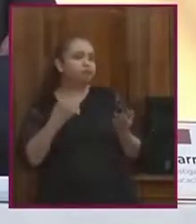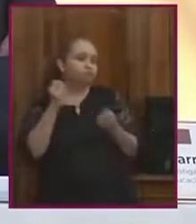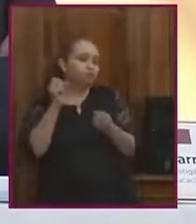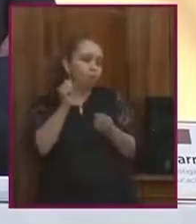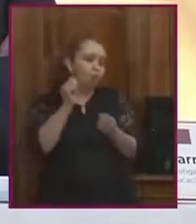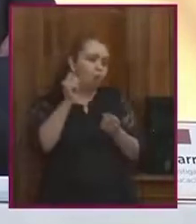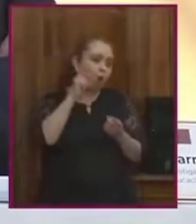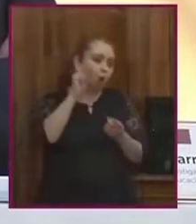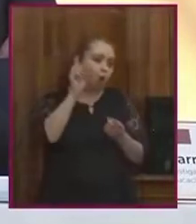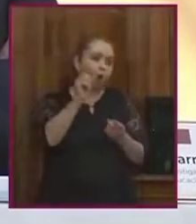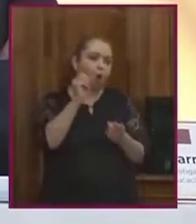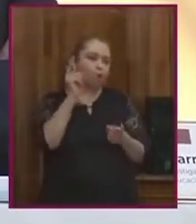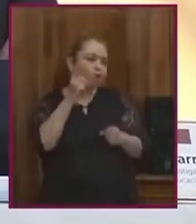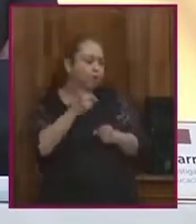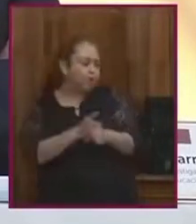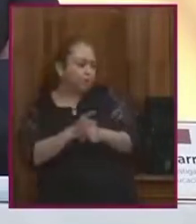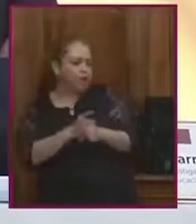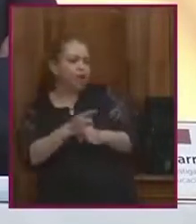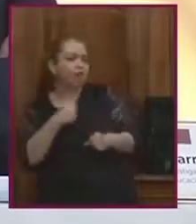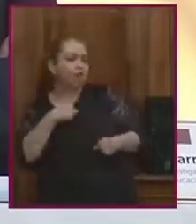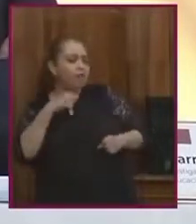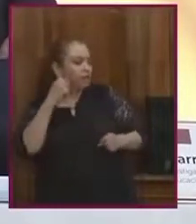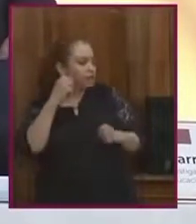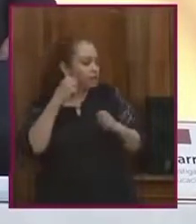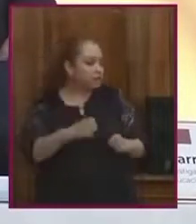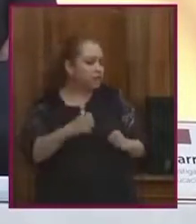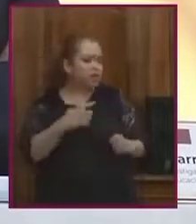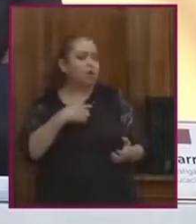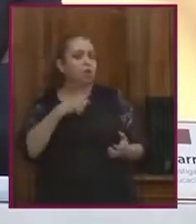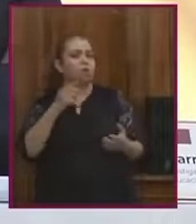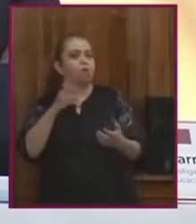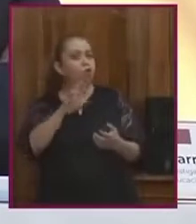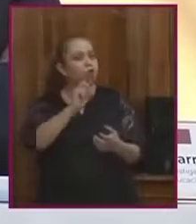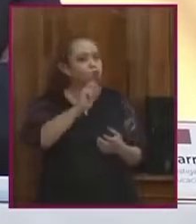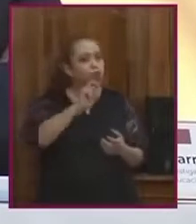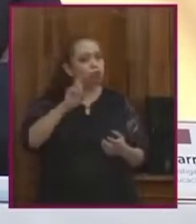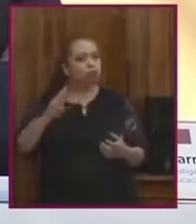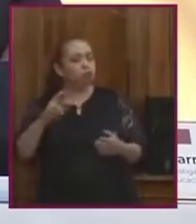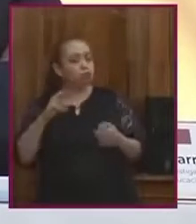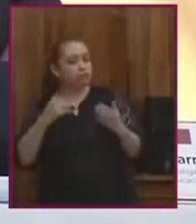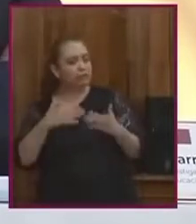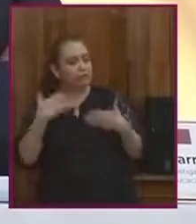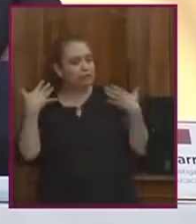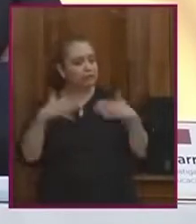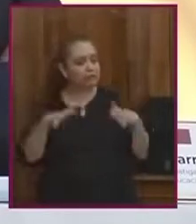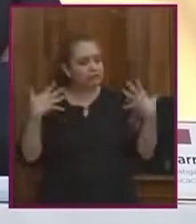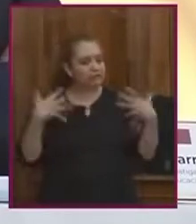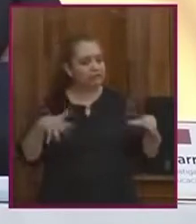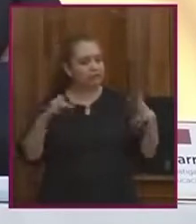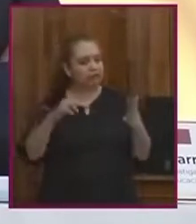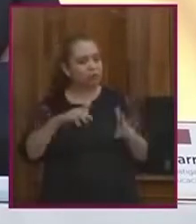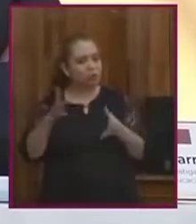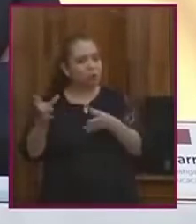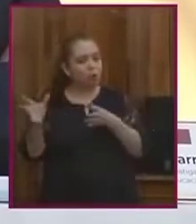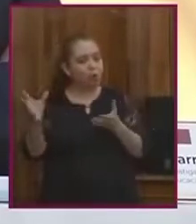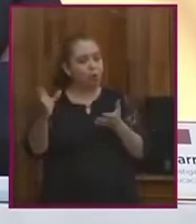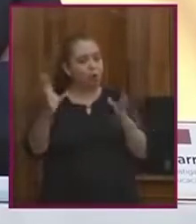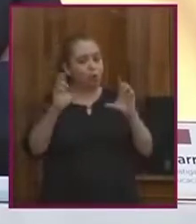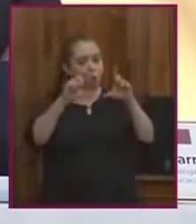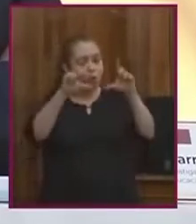estar aquí junto a un gran doctor y además por ahí ganó un gran premio que también hay que celebrarlo y merece un